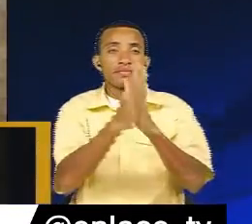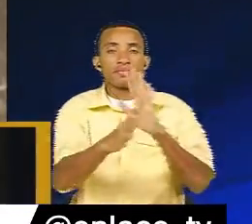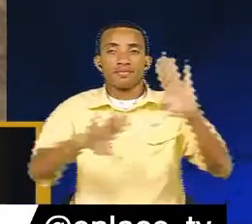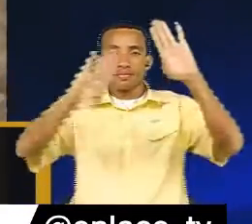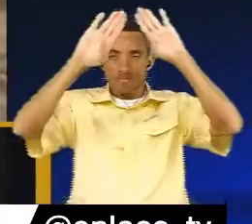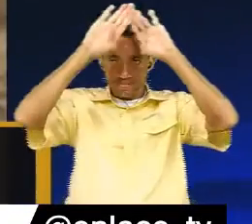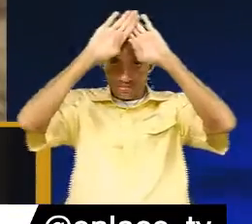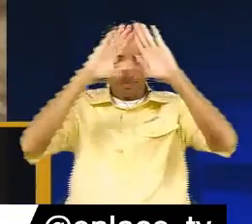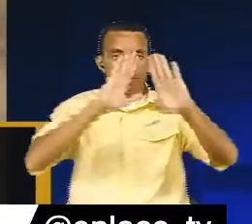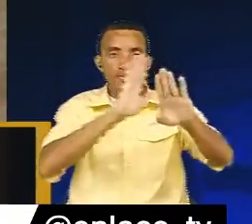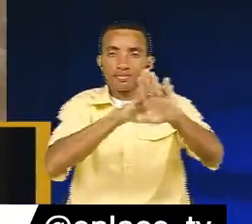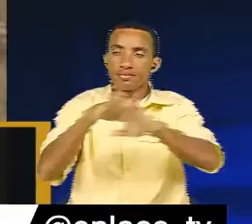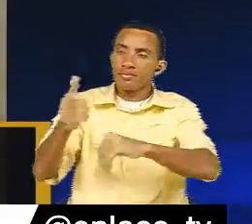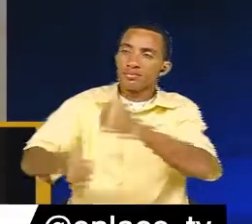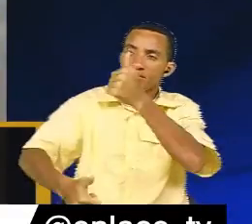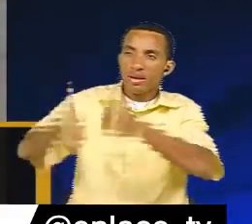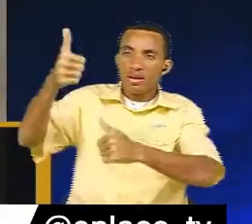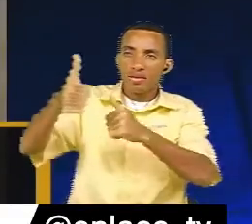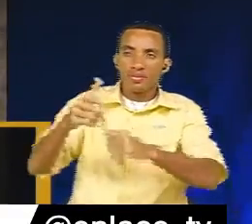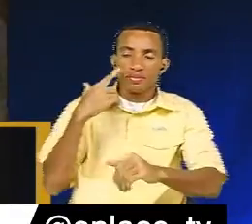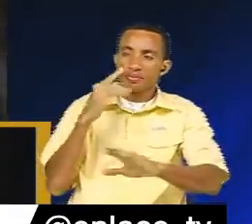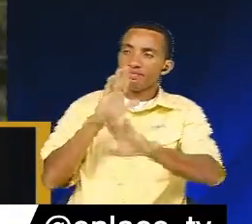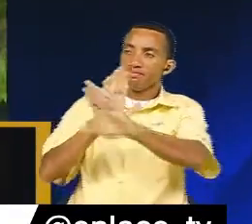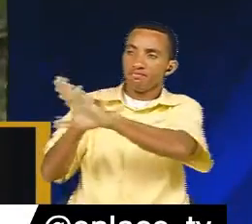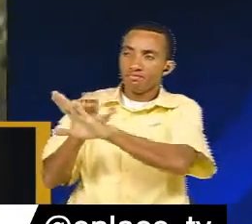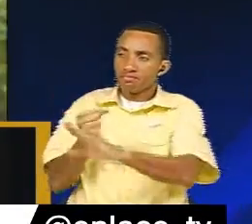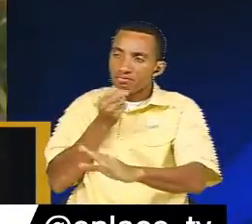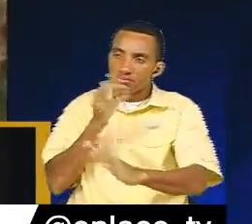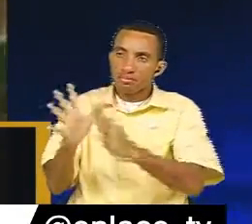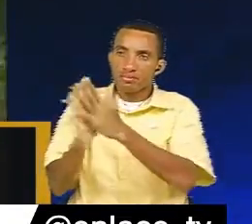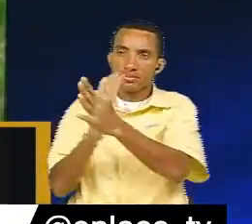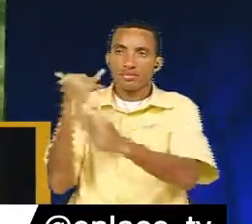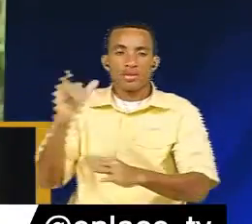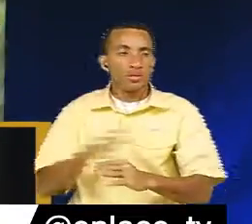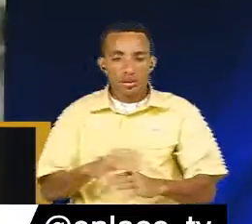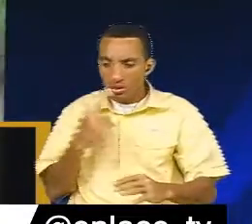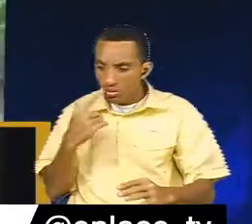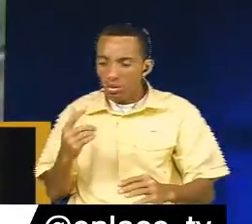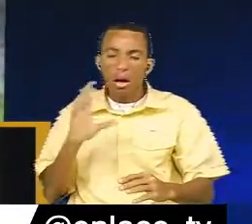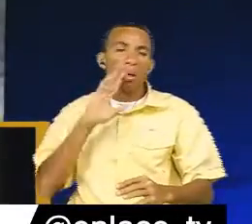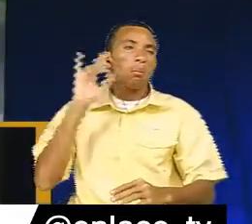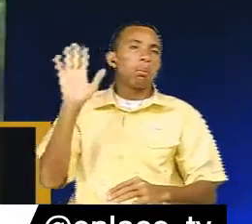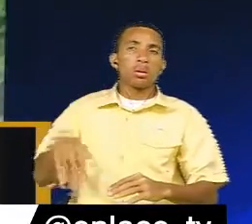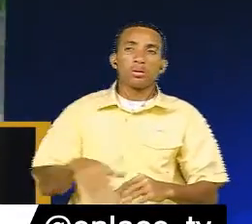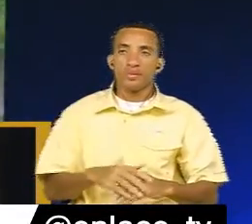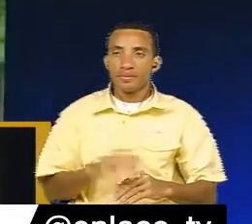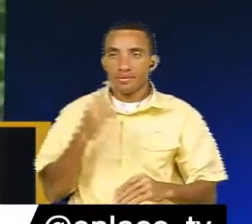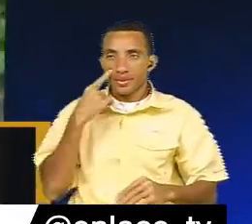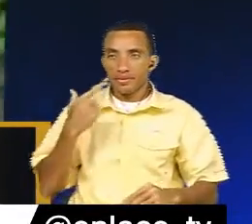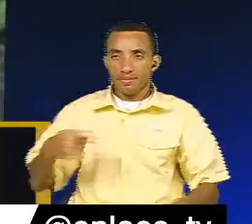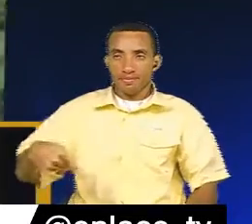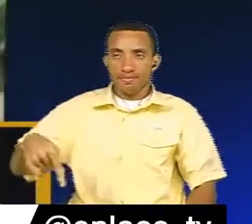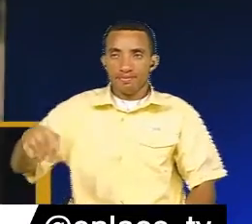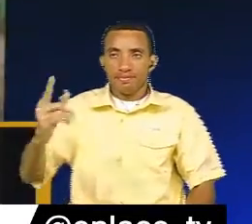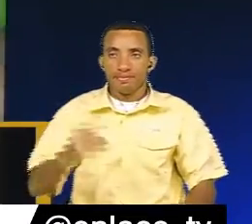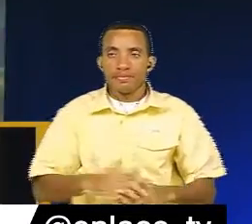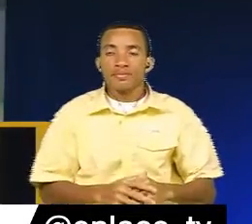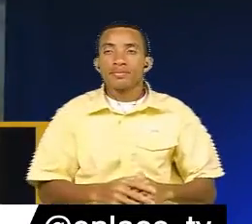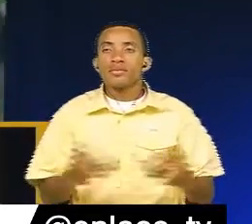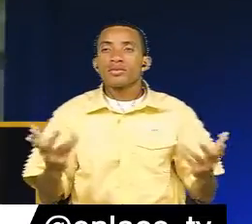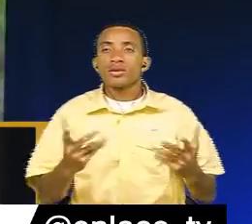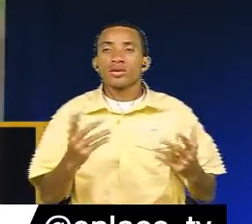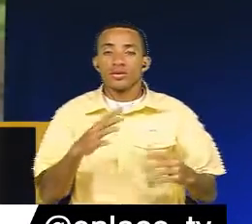entes competentes y que, sin embargo, la emergencia no ha sido atendida. Mire, la contaminación que hay subiendo al